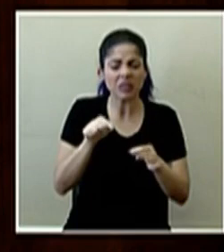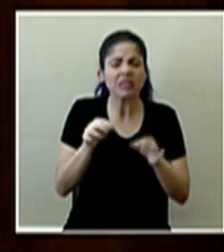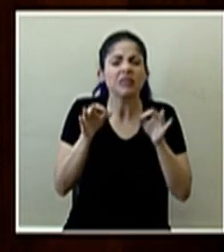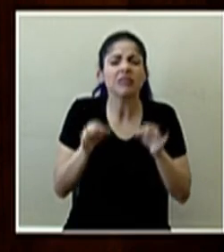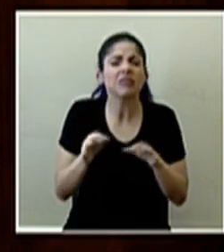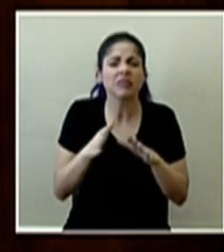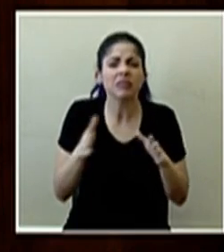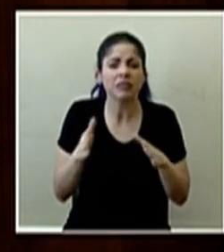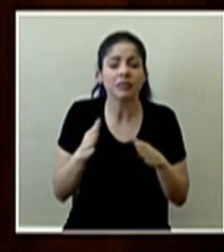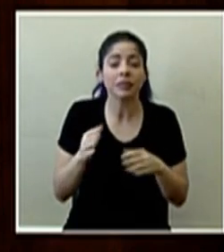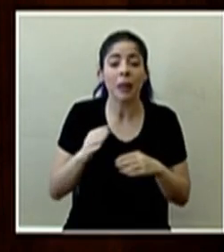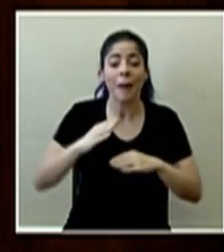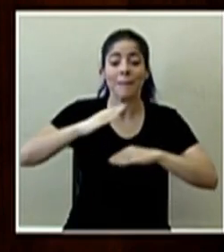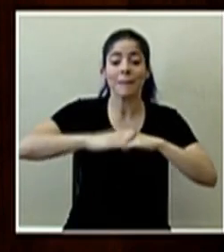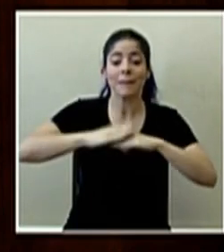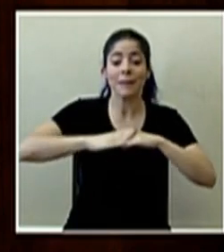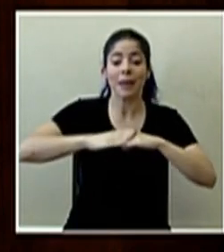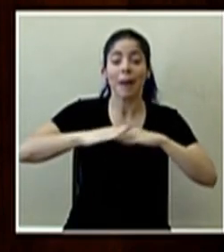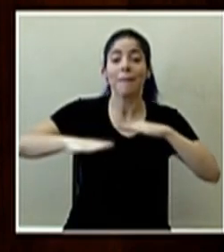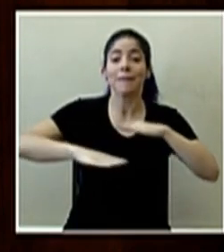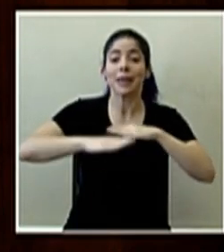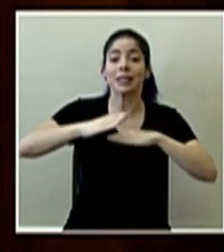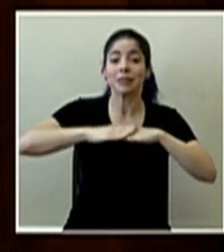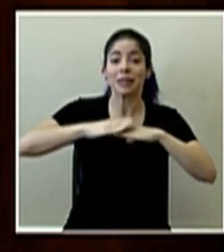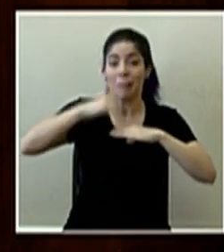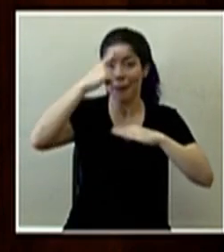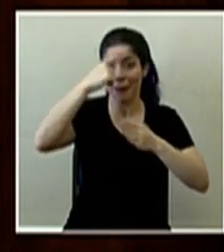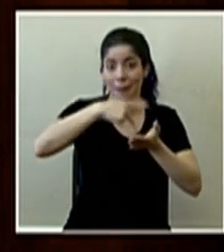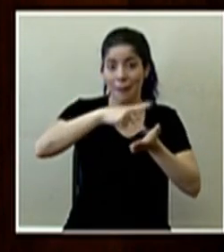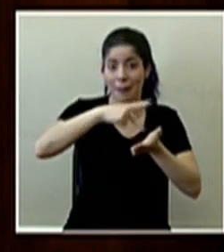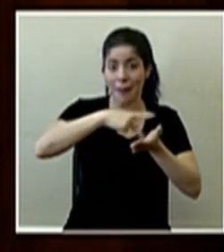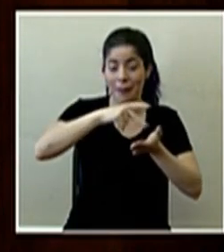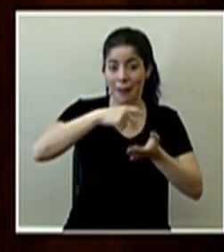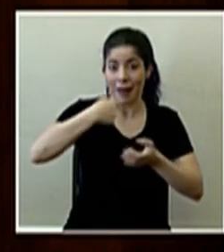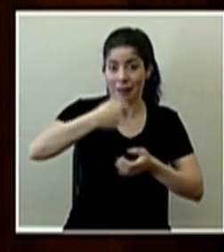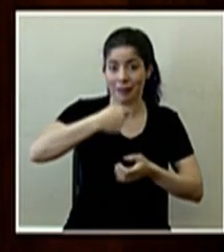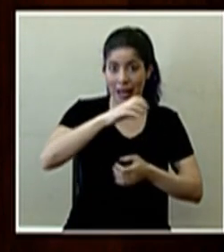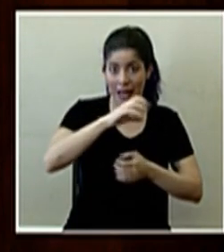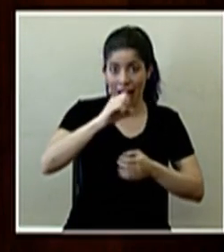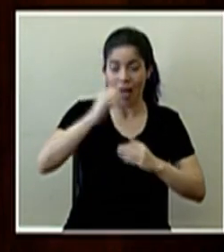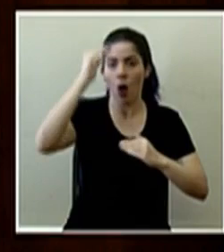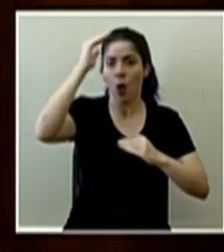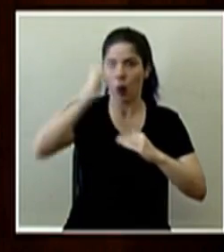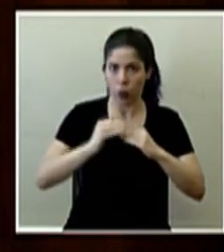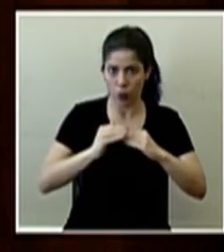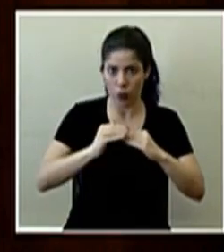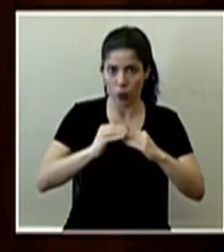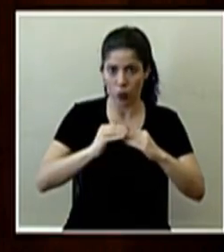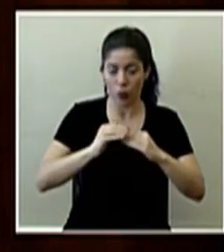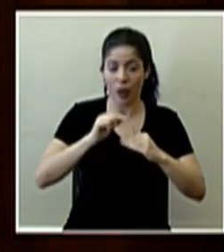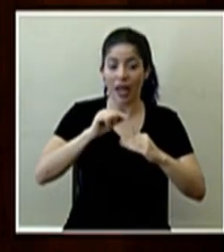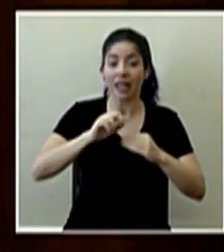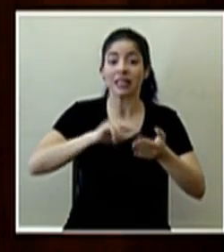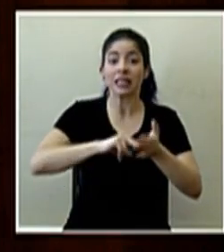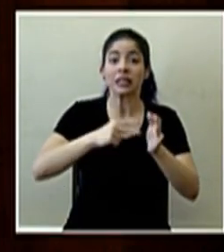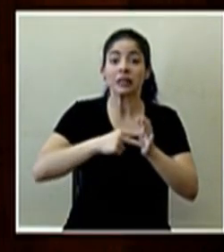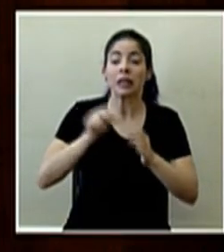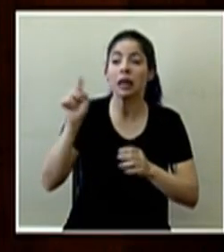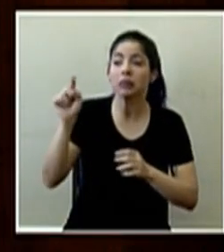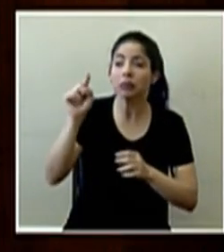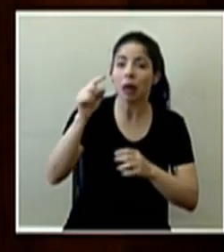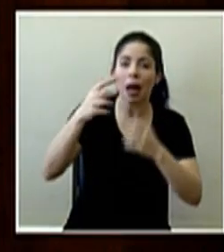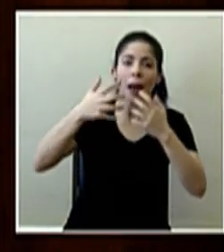se rebajó la base mínima contributiva. Esto inhabilita que